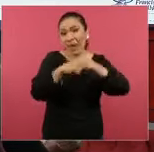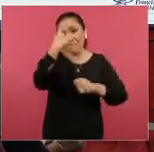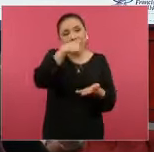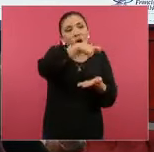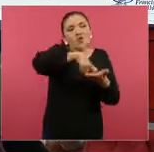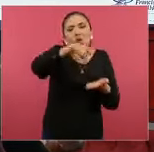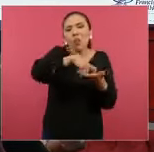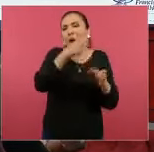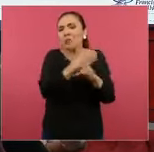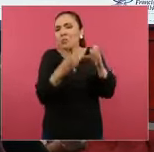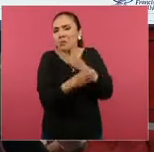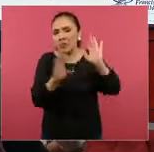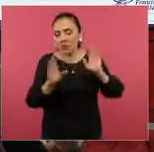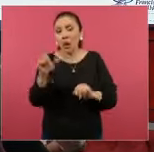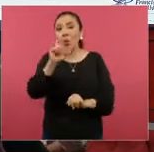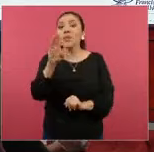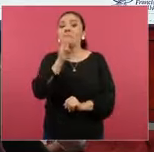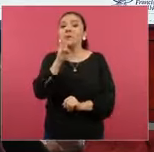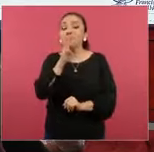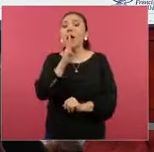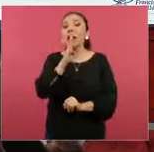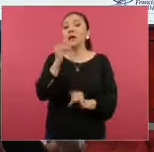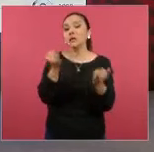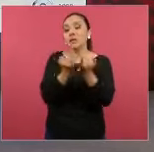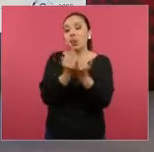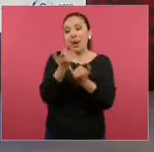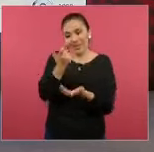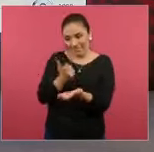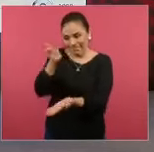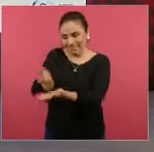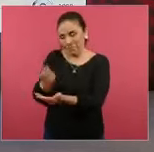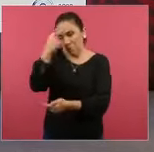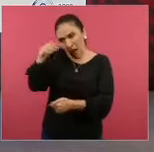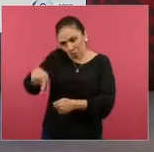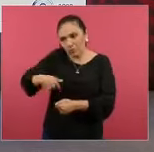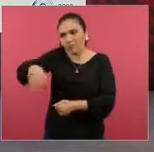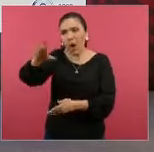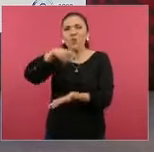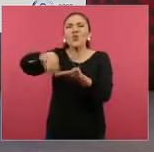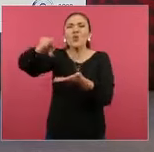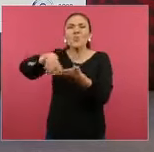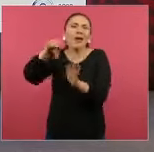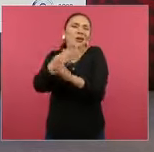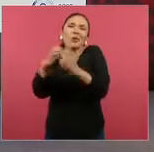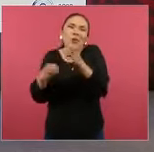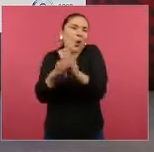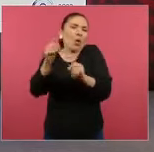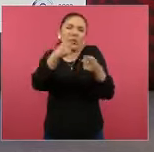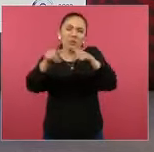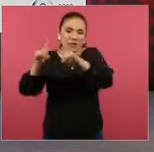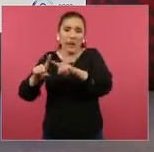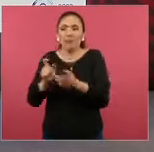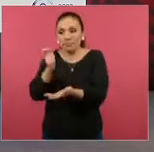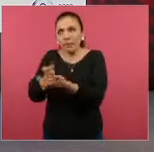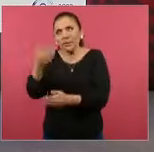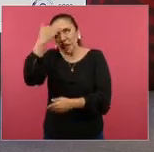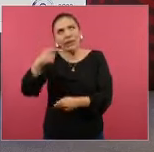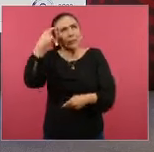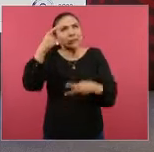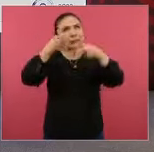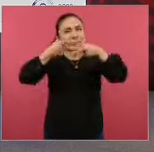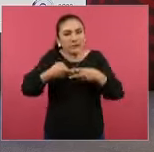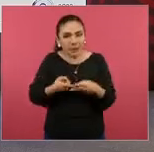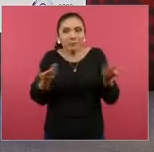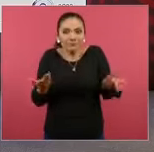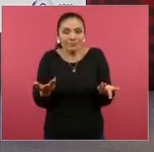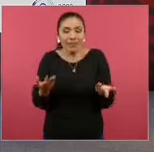algún producto. Cuando su madre le entrega también algún dinero para que realice algún mandado, alguna actividad, también ahí está realizando operaciones básicas. Y